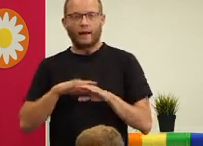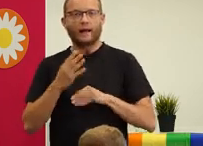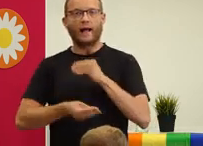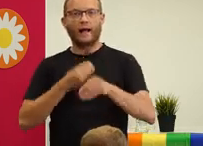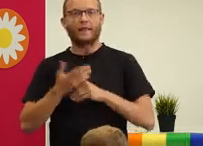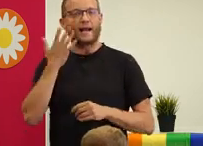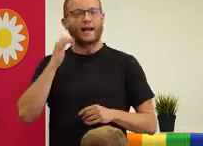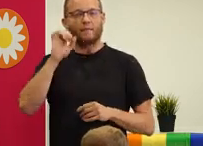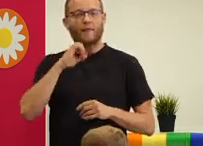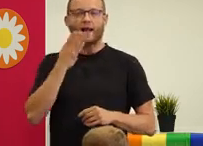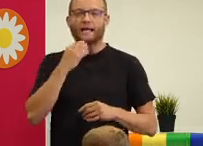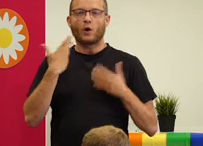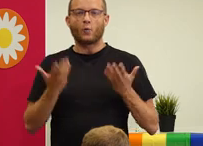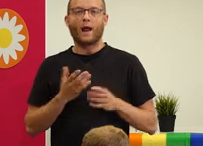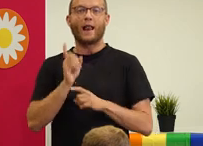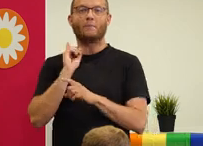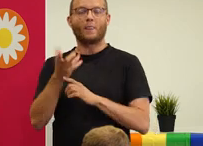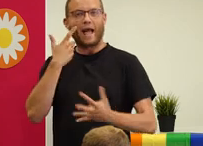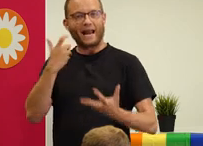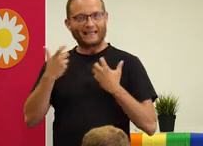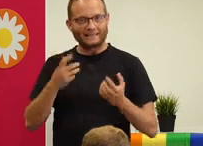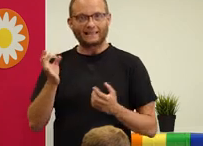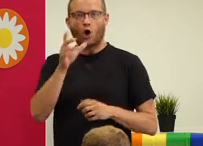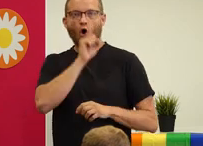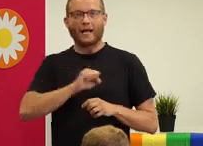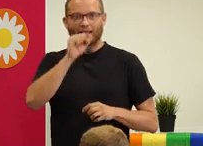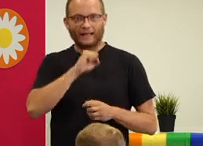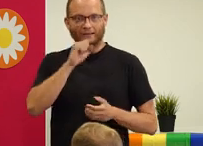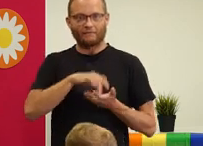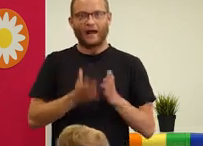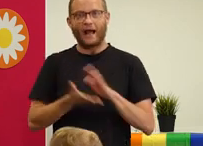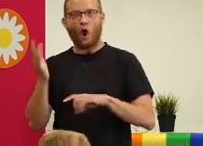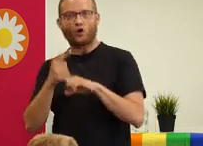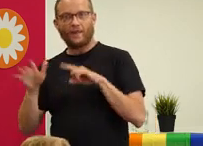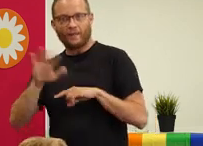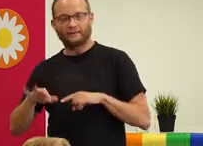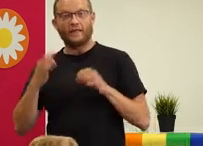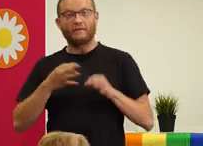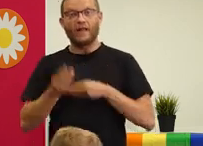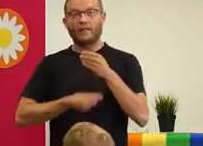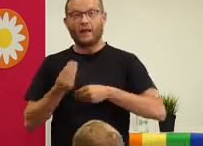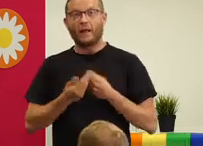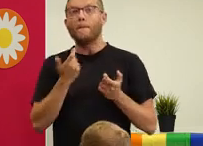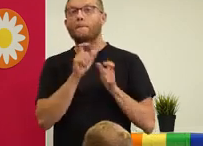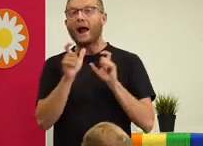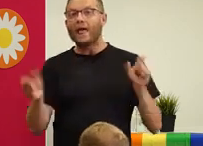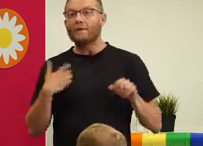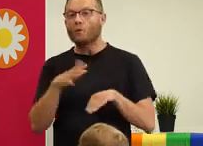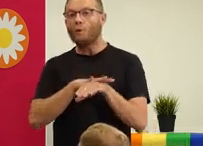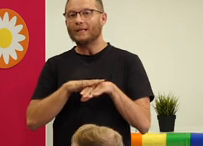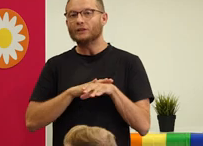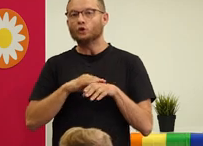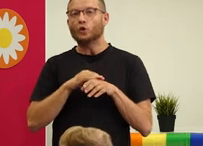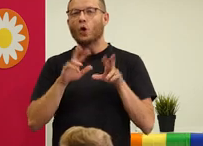la imagen de Israel fue mandar a artistas y a cantantes a Occidente. Y tenían que, os leo palabras del ministro de